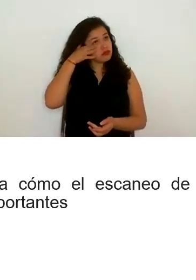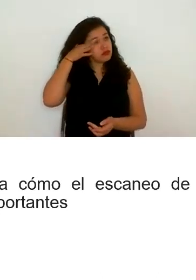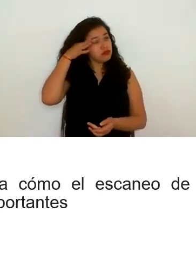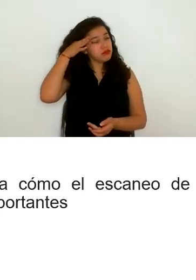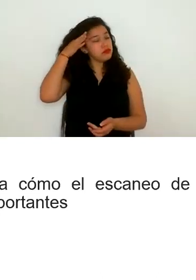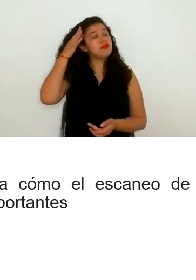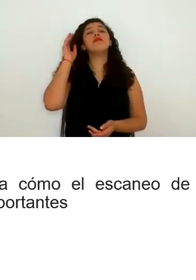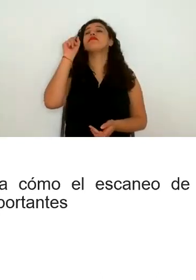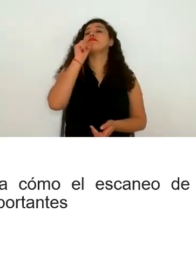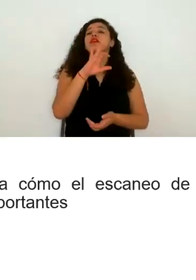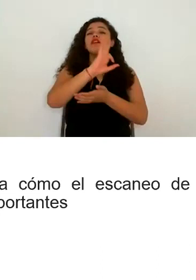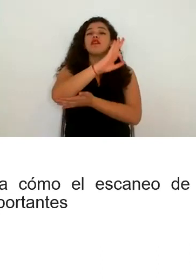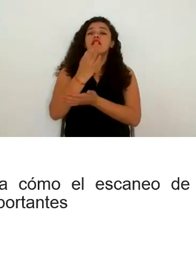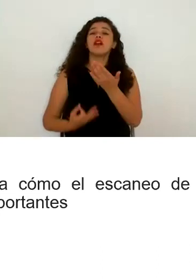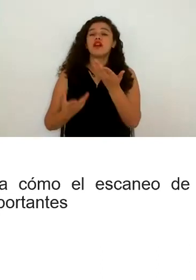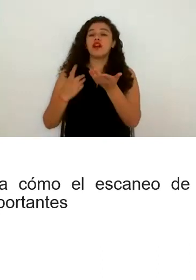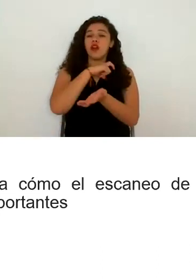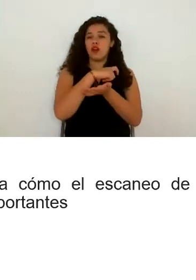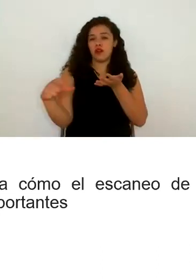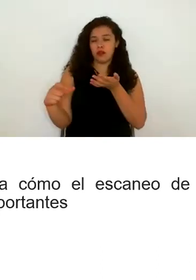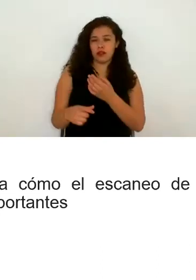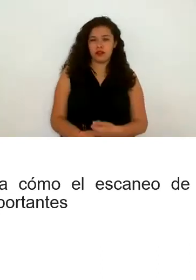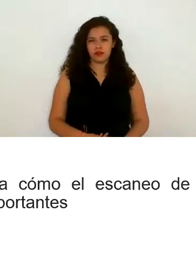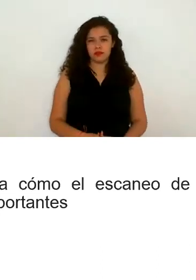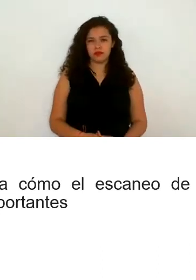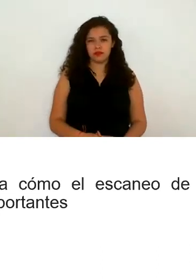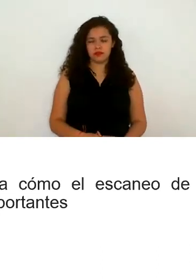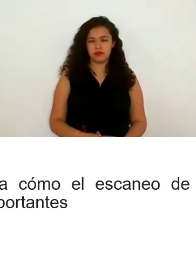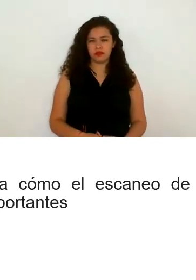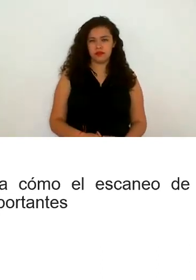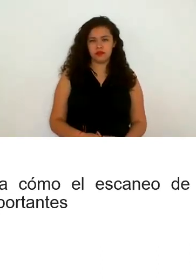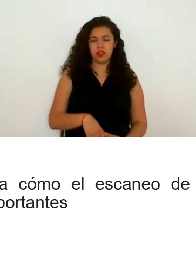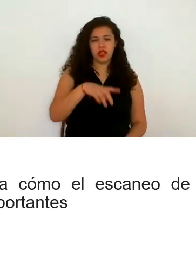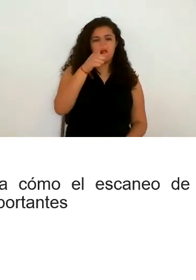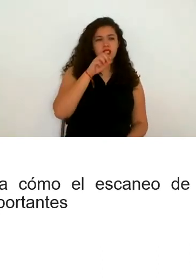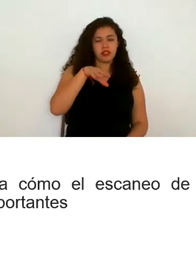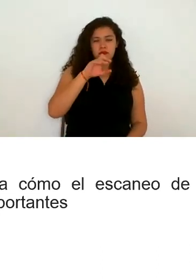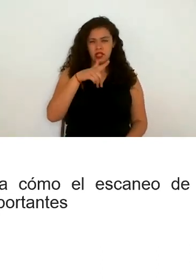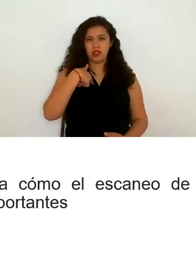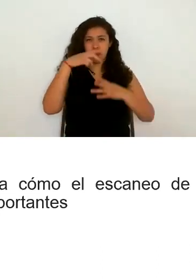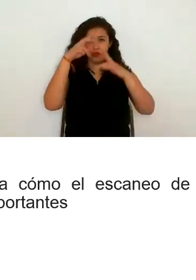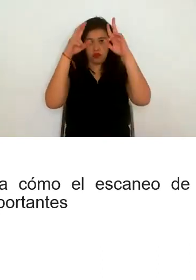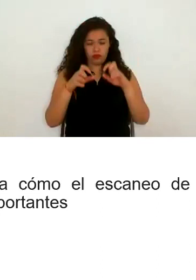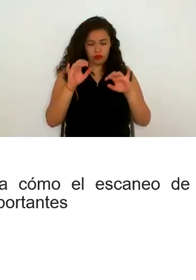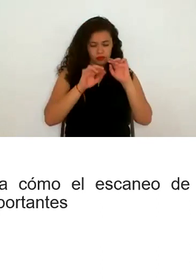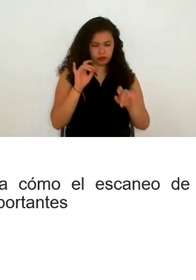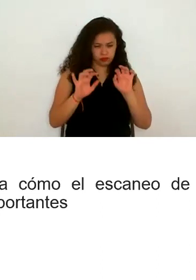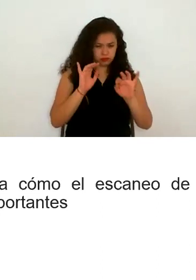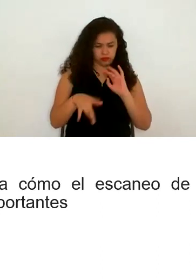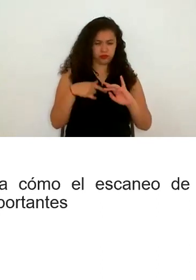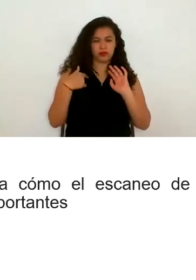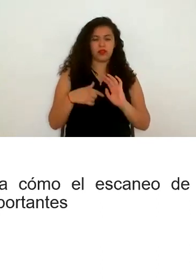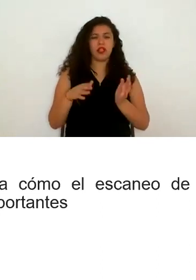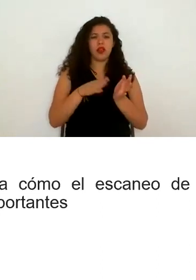una factura de alguna compra. Dices, oye, la bajé en un XML, se fue producido, ese fue un